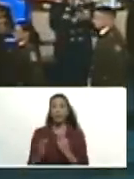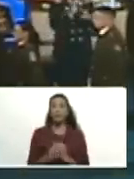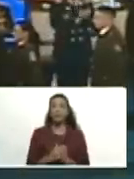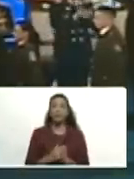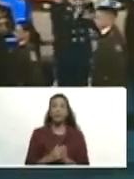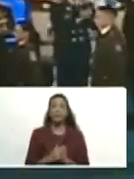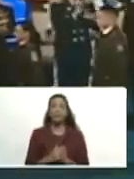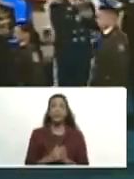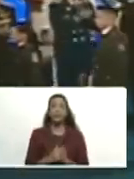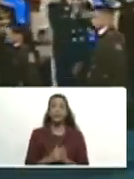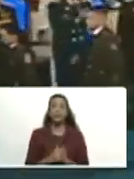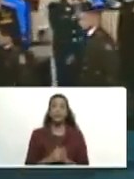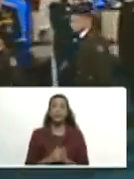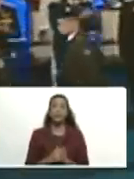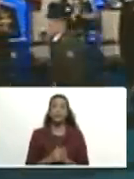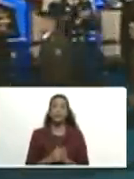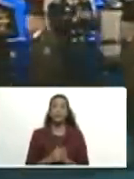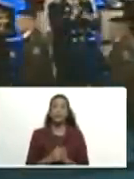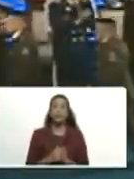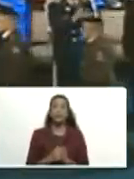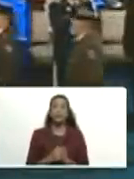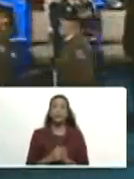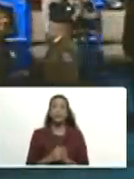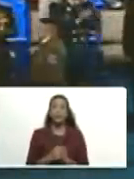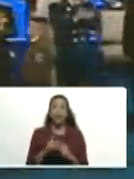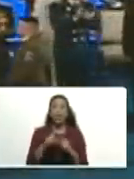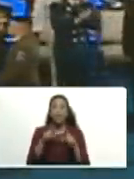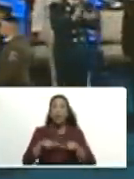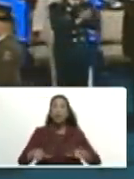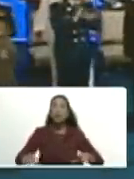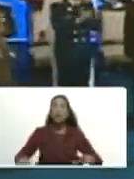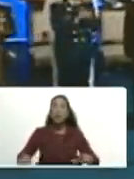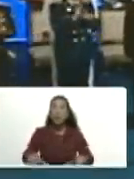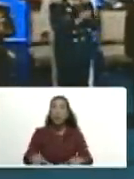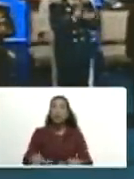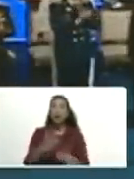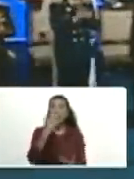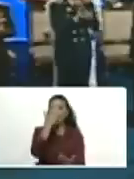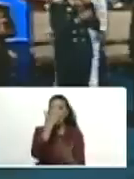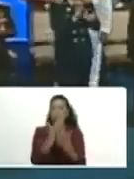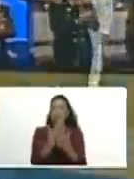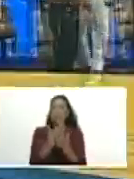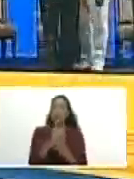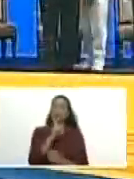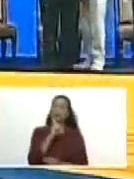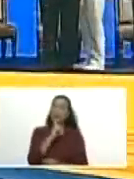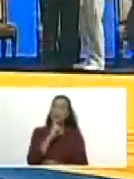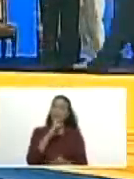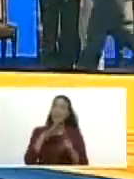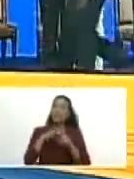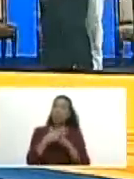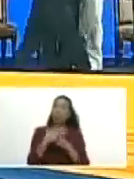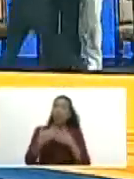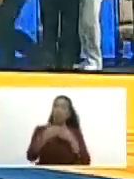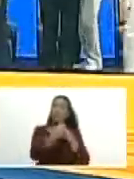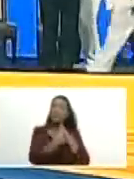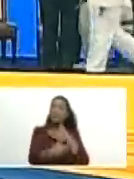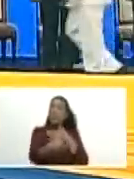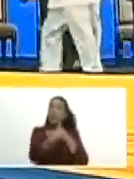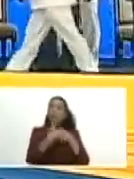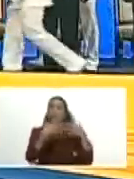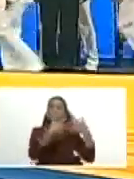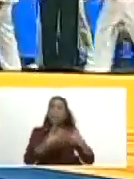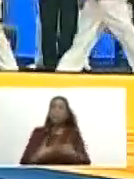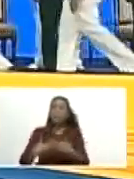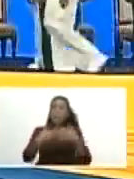frente, mar. Y desde la unidad precisamente hacerle frente a las adversidades, a las agresiones del